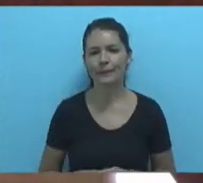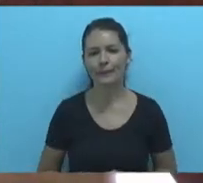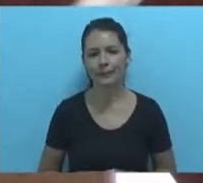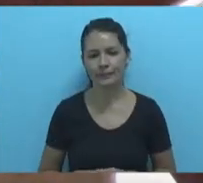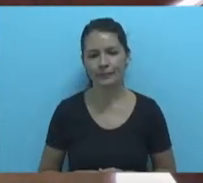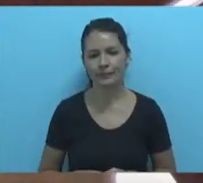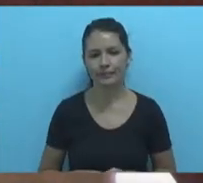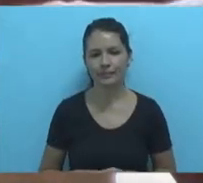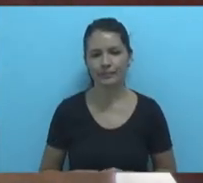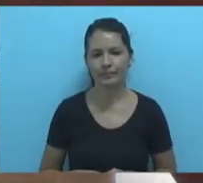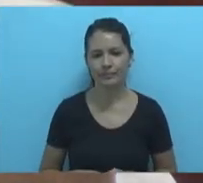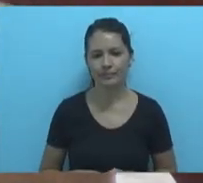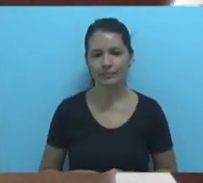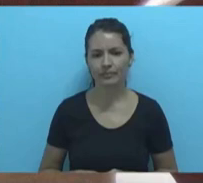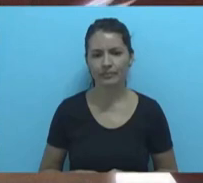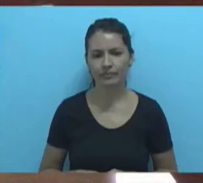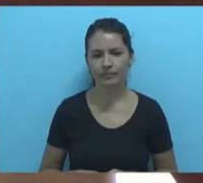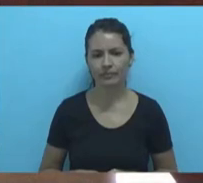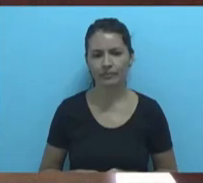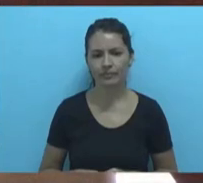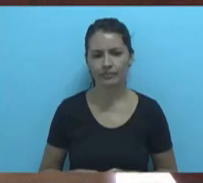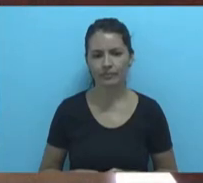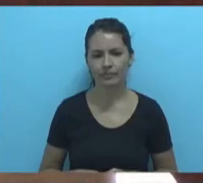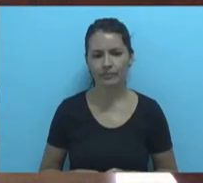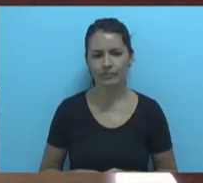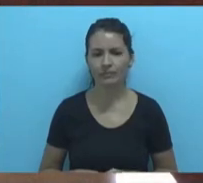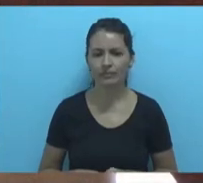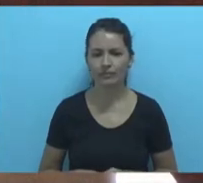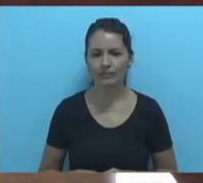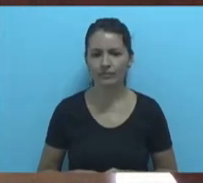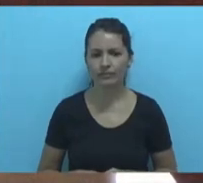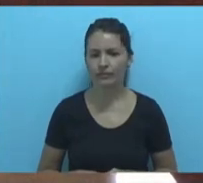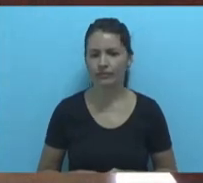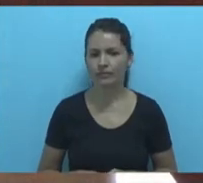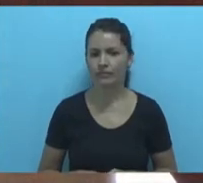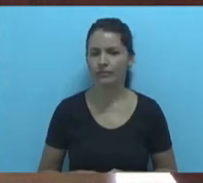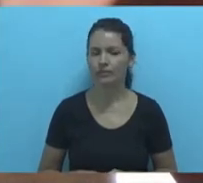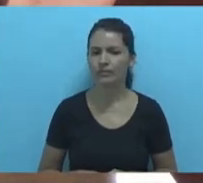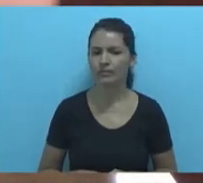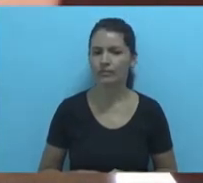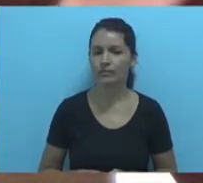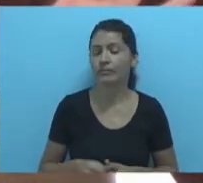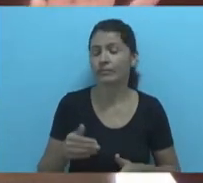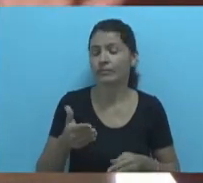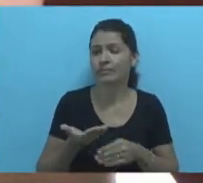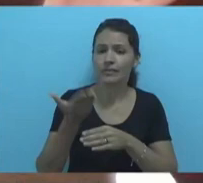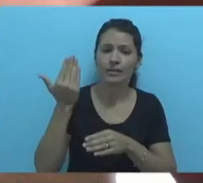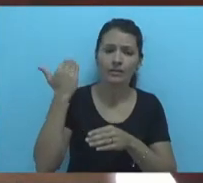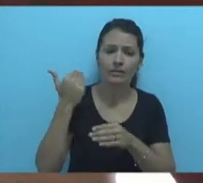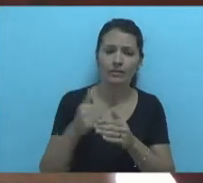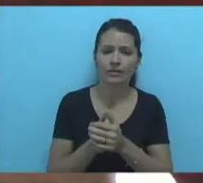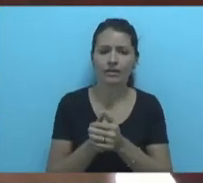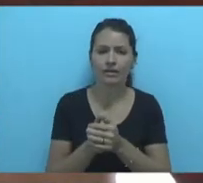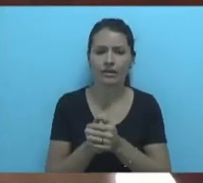en el cual, y también como sociedad hemos discutido mucho en los últimos días, porque parece que ahora de golpe un